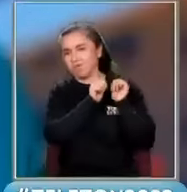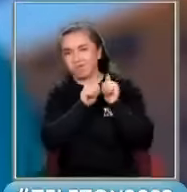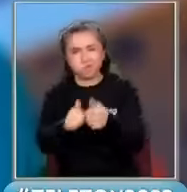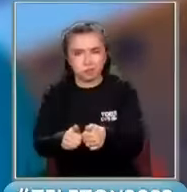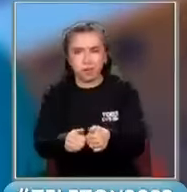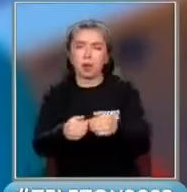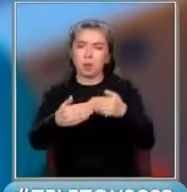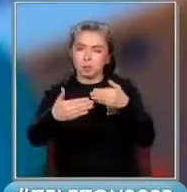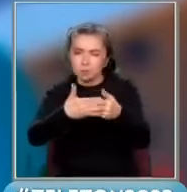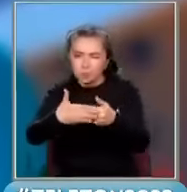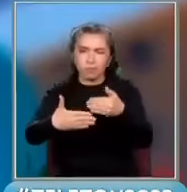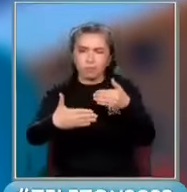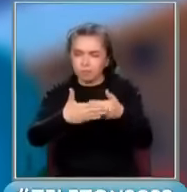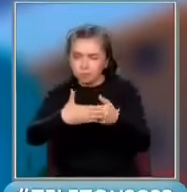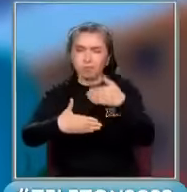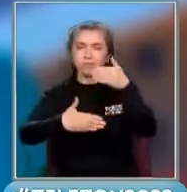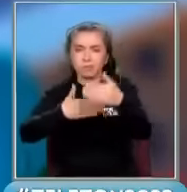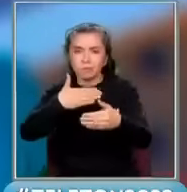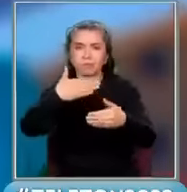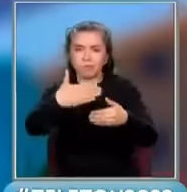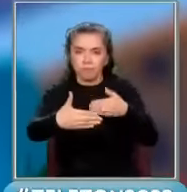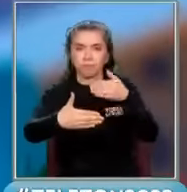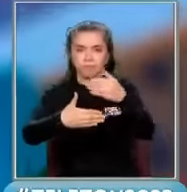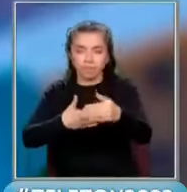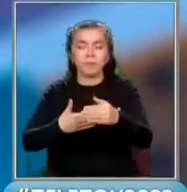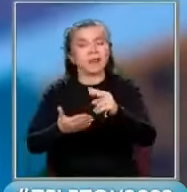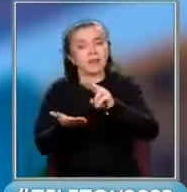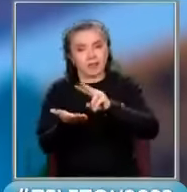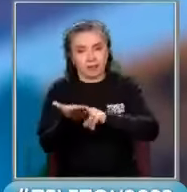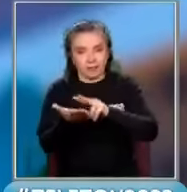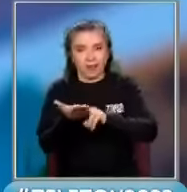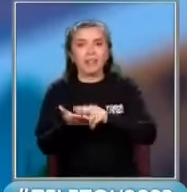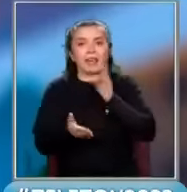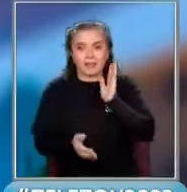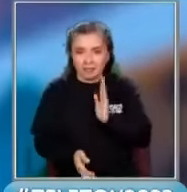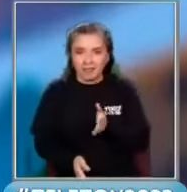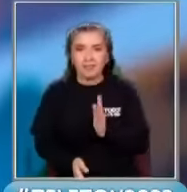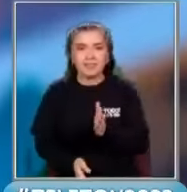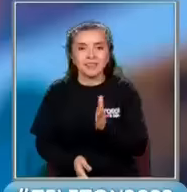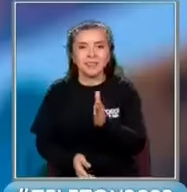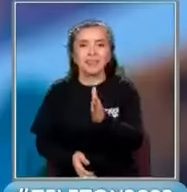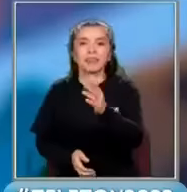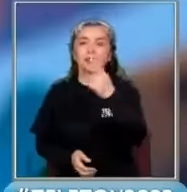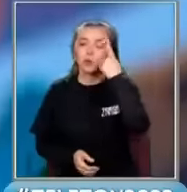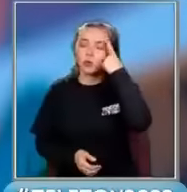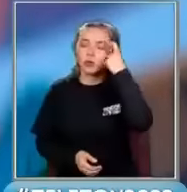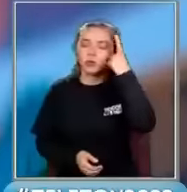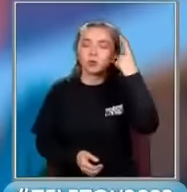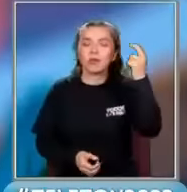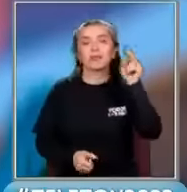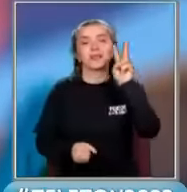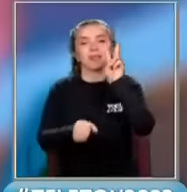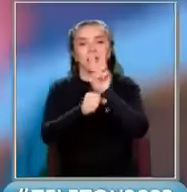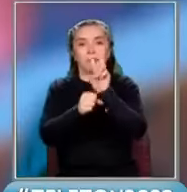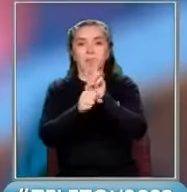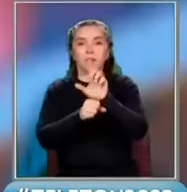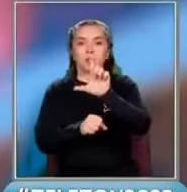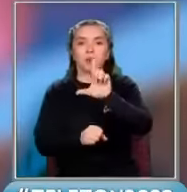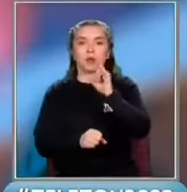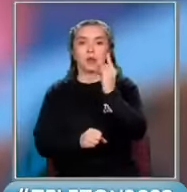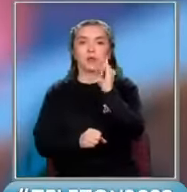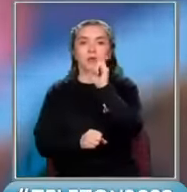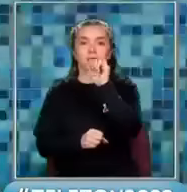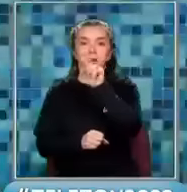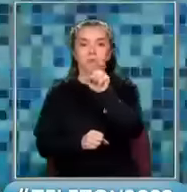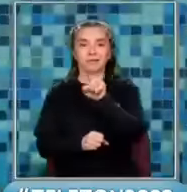muchos obstáculos para verdaderamente seguir con su sueño de ser el profe Luis.